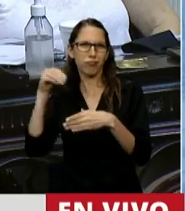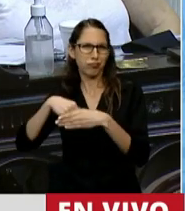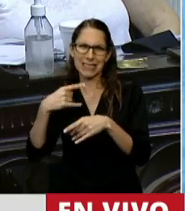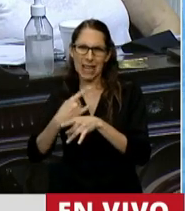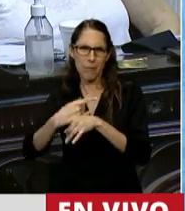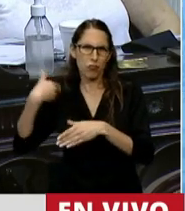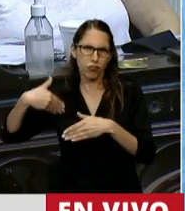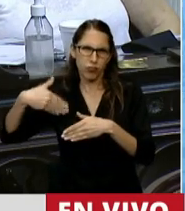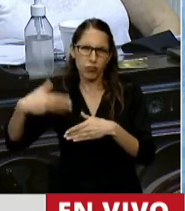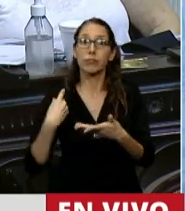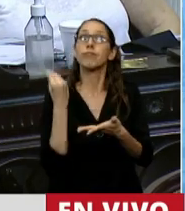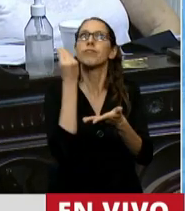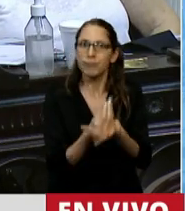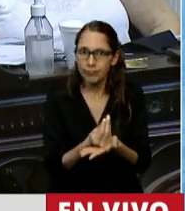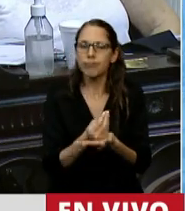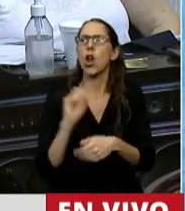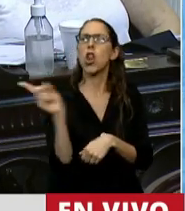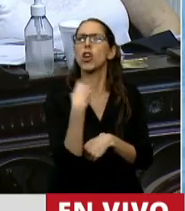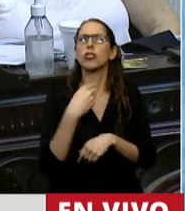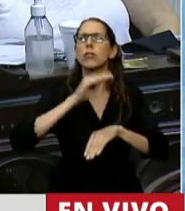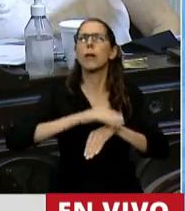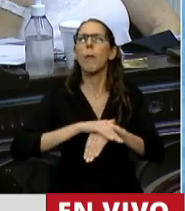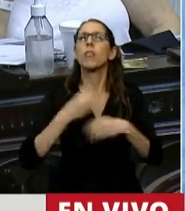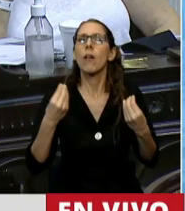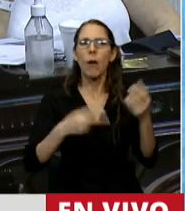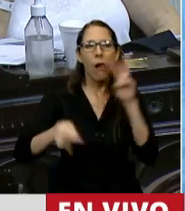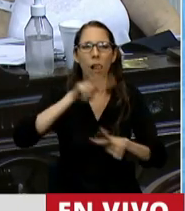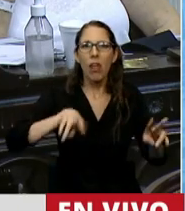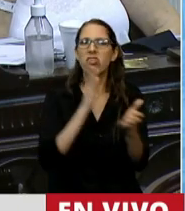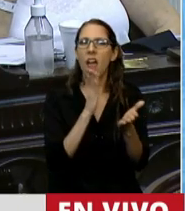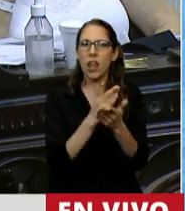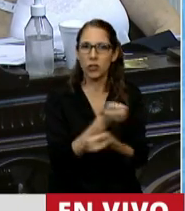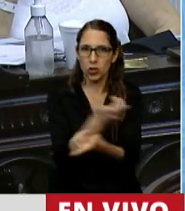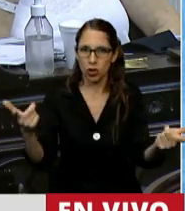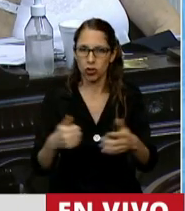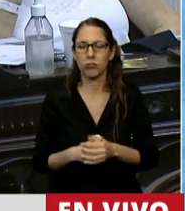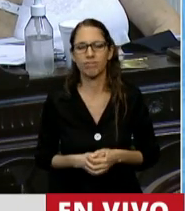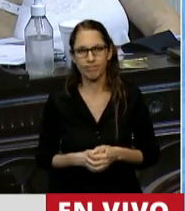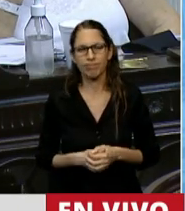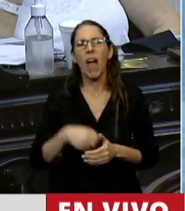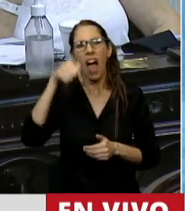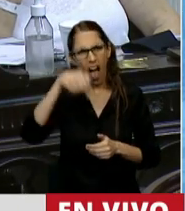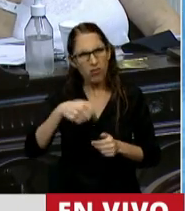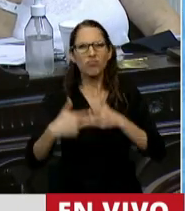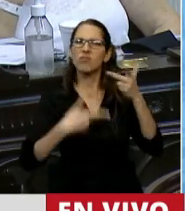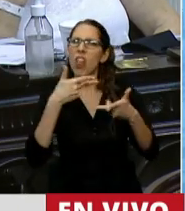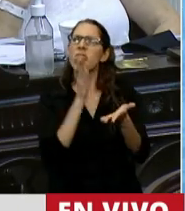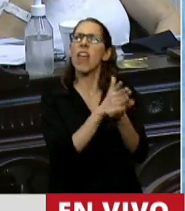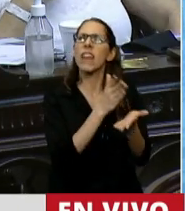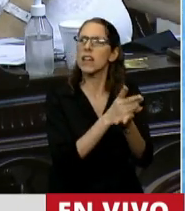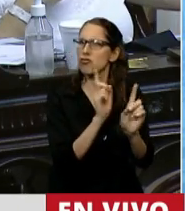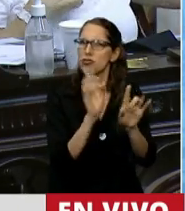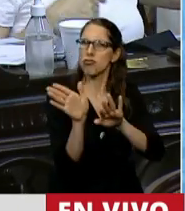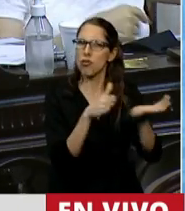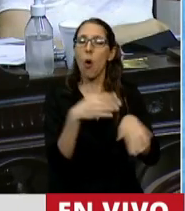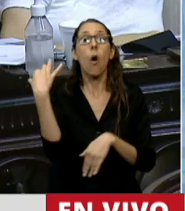nos interpela a la ampliación de derechos. Pero en este caso permítanme no hablar de derechos, sino de